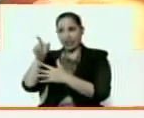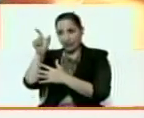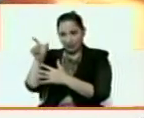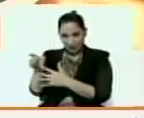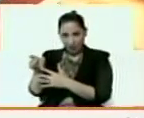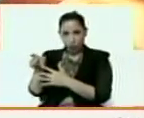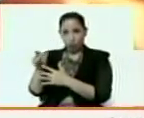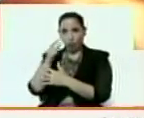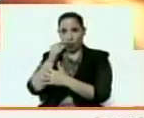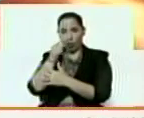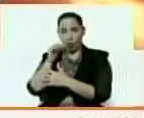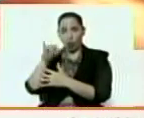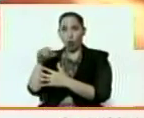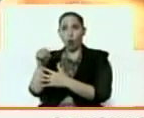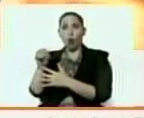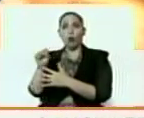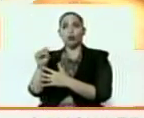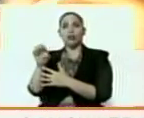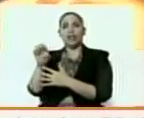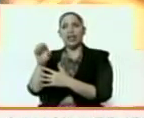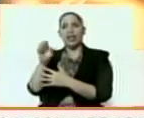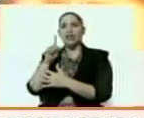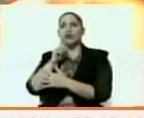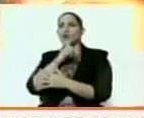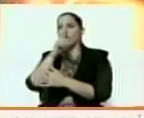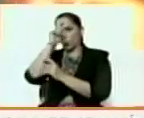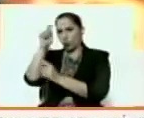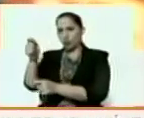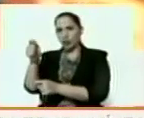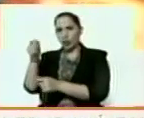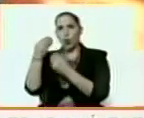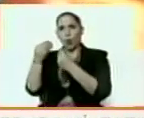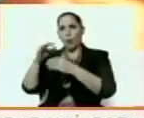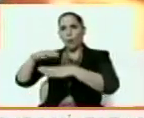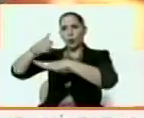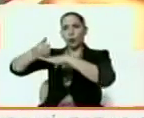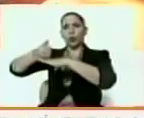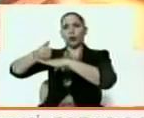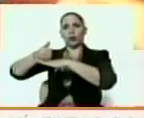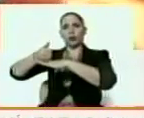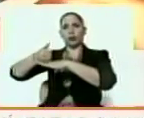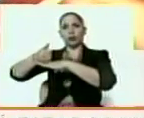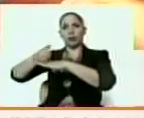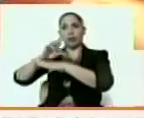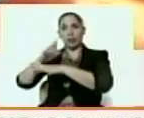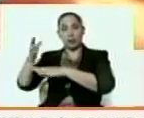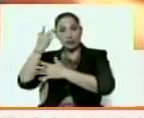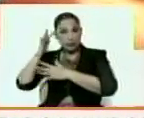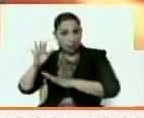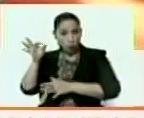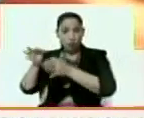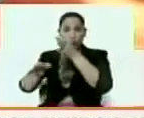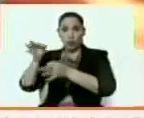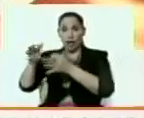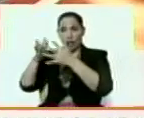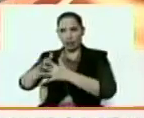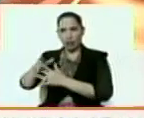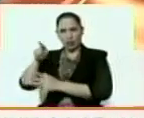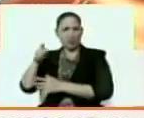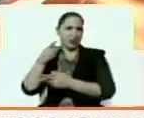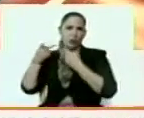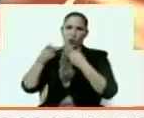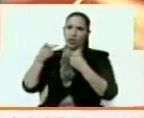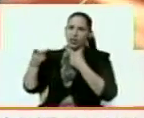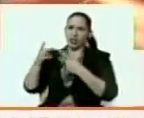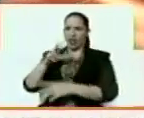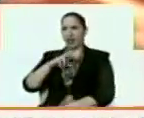Ignacio Hernández es reconocido como Procurador General de la República, según los tribunales de Estados Unidos y esta política